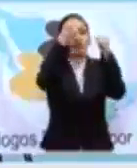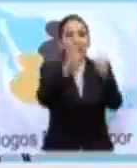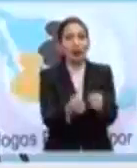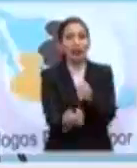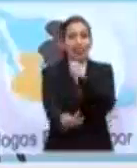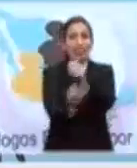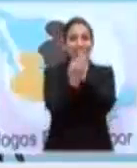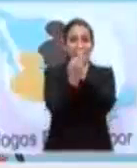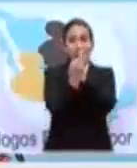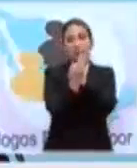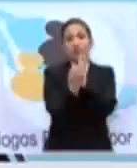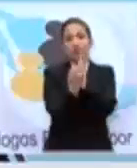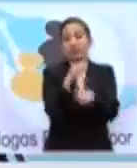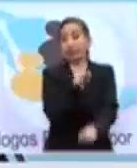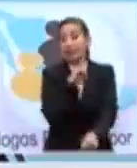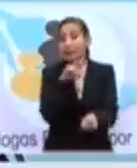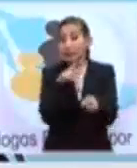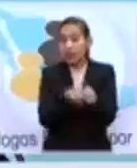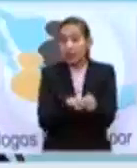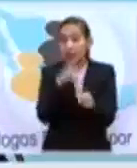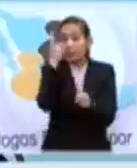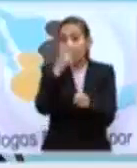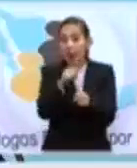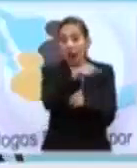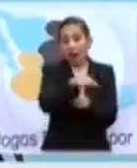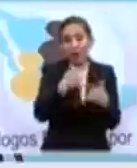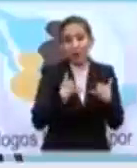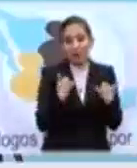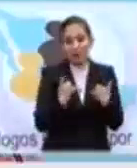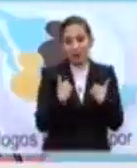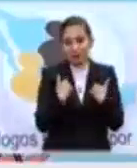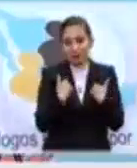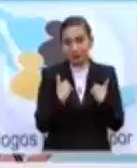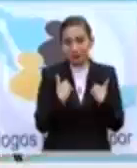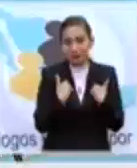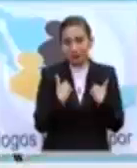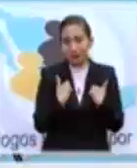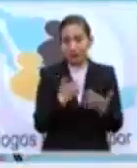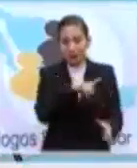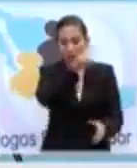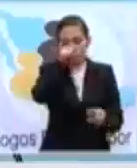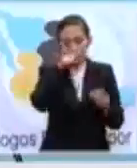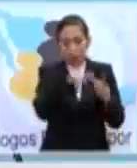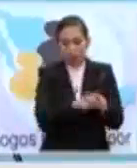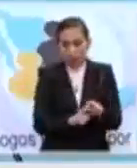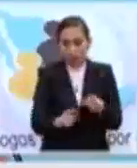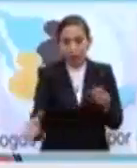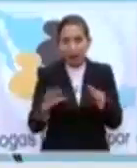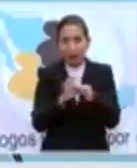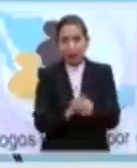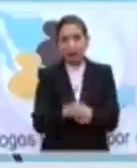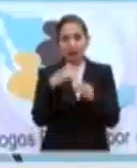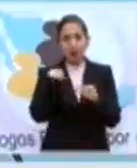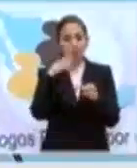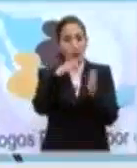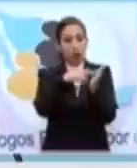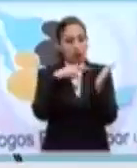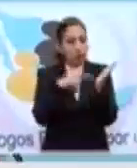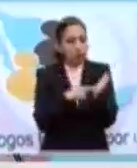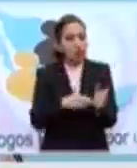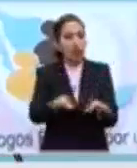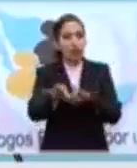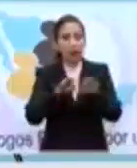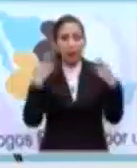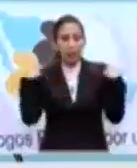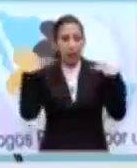social, especialmente para los jóvenes. Siguió la modificación al régimen laboral del